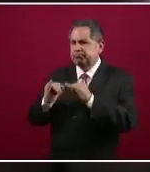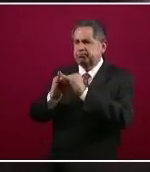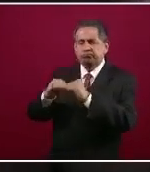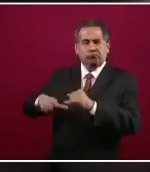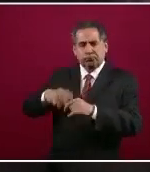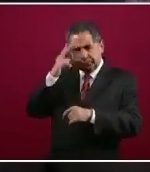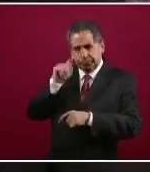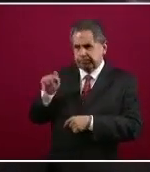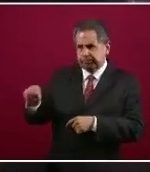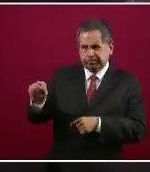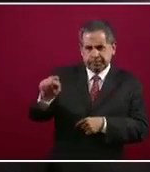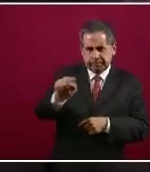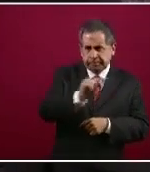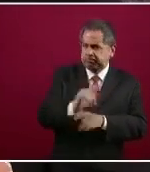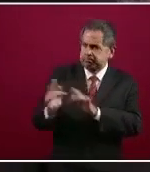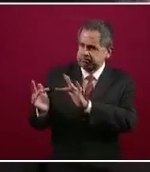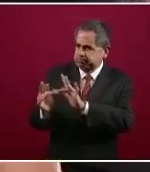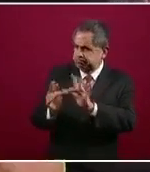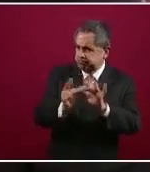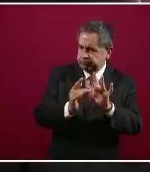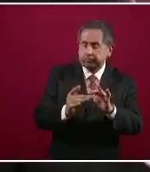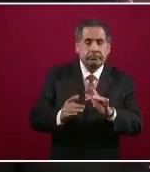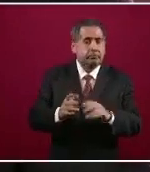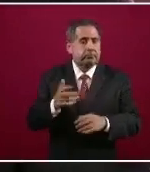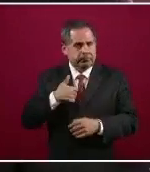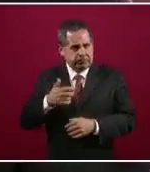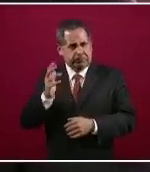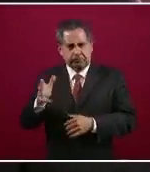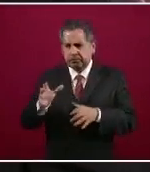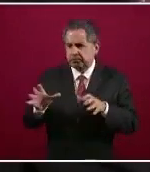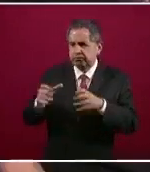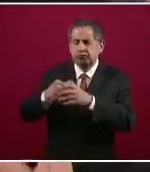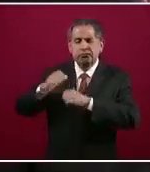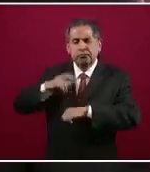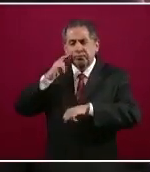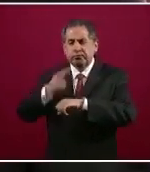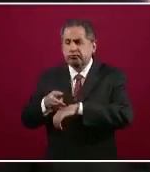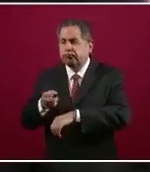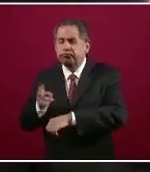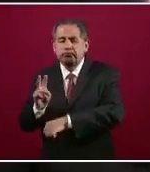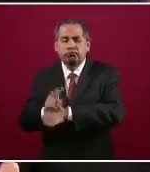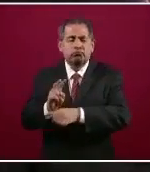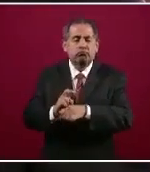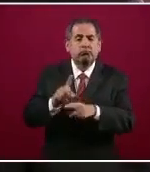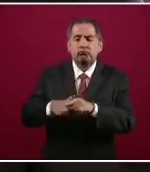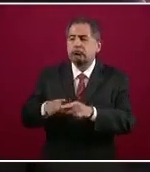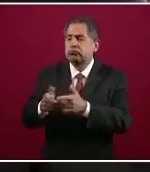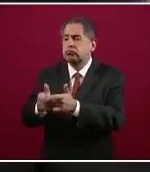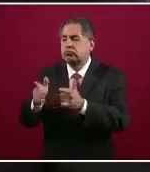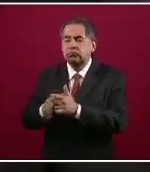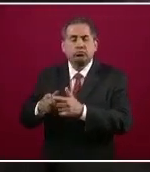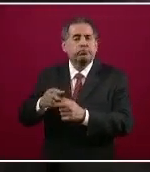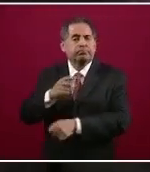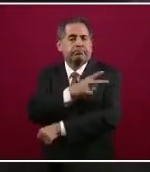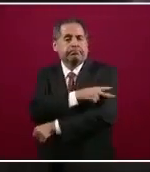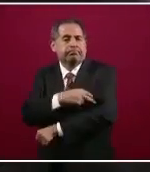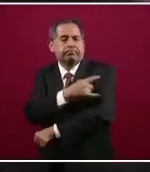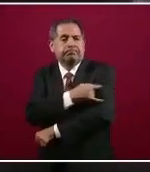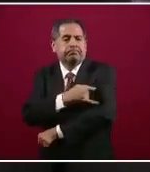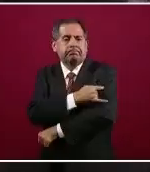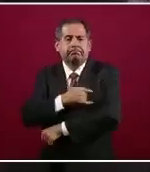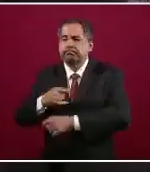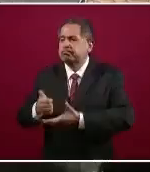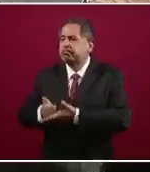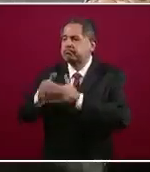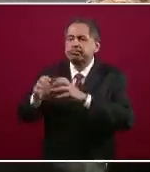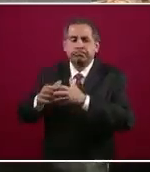Gobierno de México tenemos una capacidad territorial de, a través de brigadas, visitar a la gente en aquellas zonas